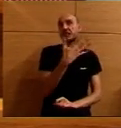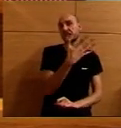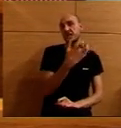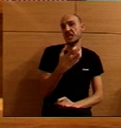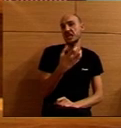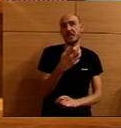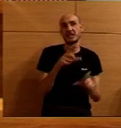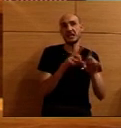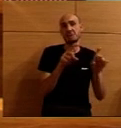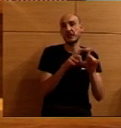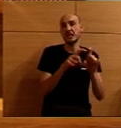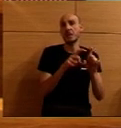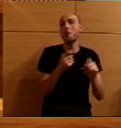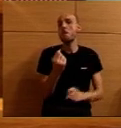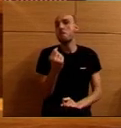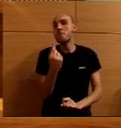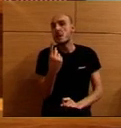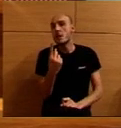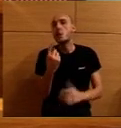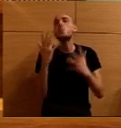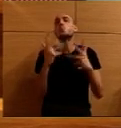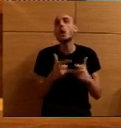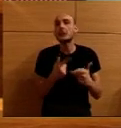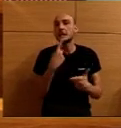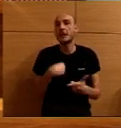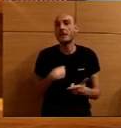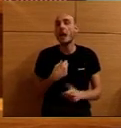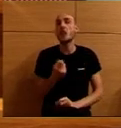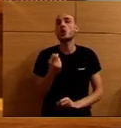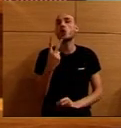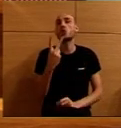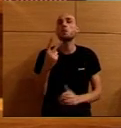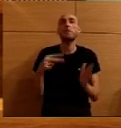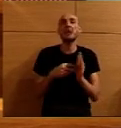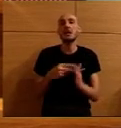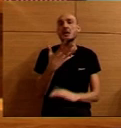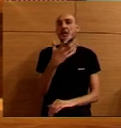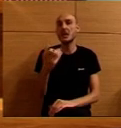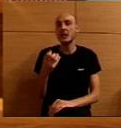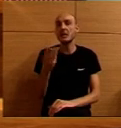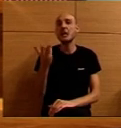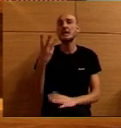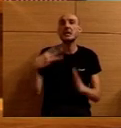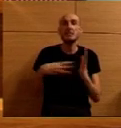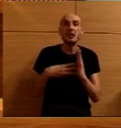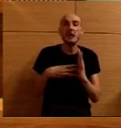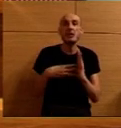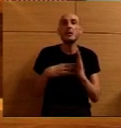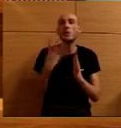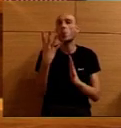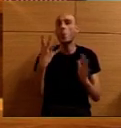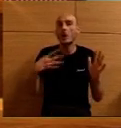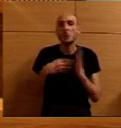1.000? ¿Cuántas tenemos de estas? ¿2.500? ¿3.000? ¿4.000 serían muchas